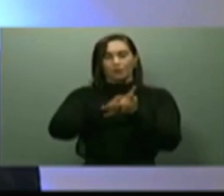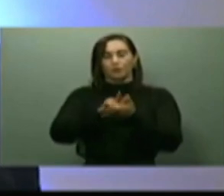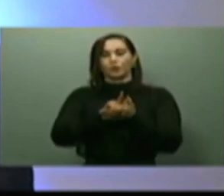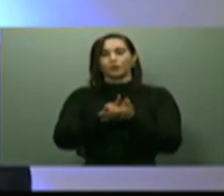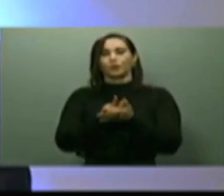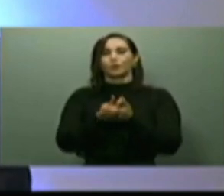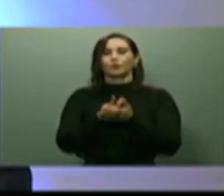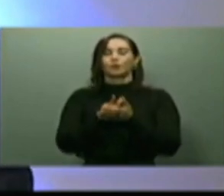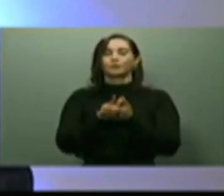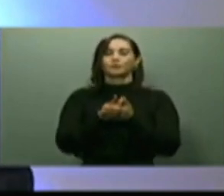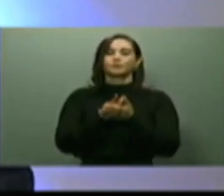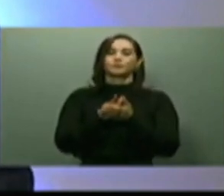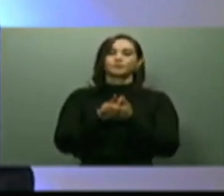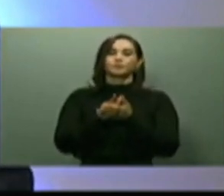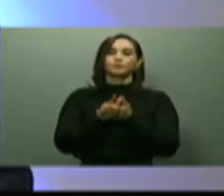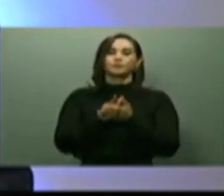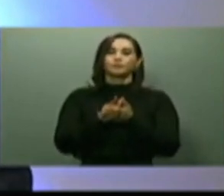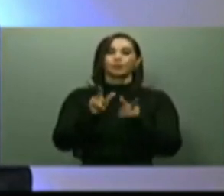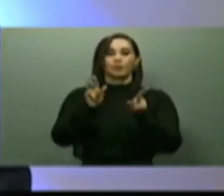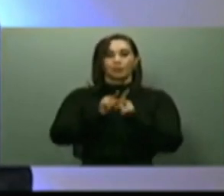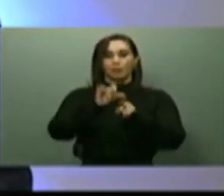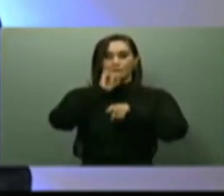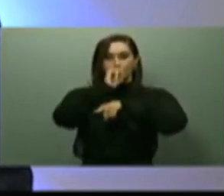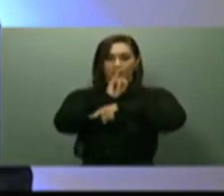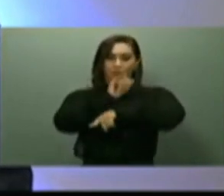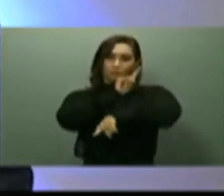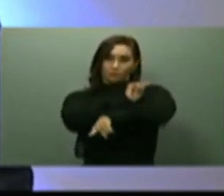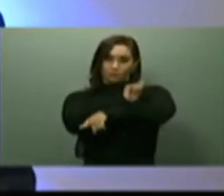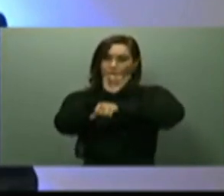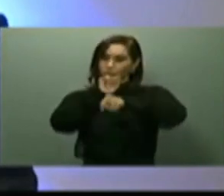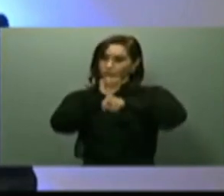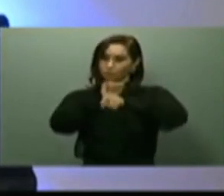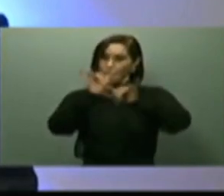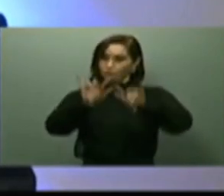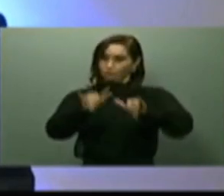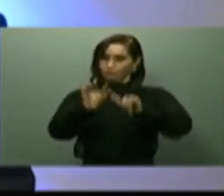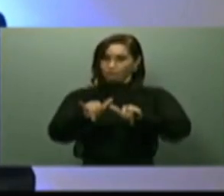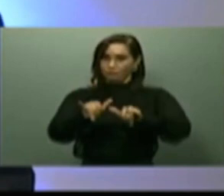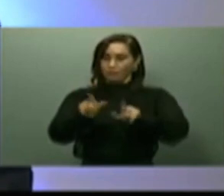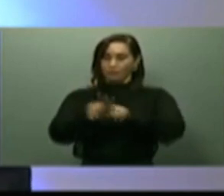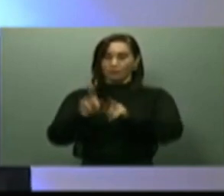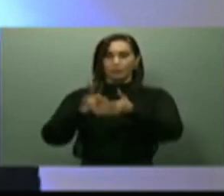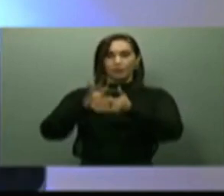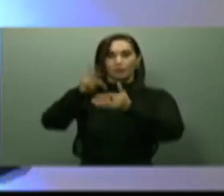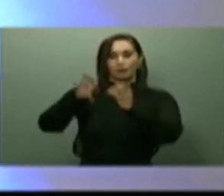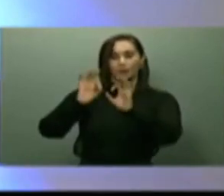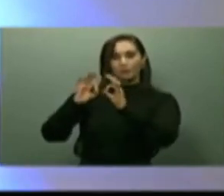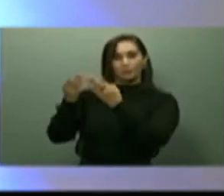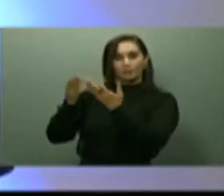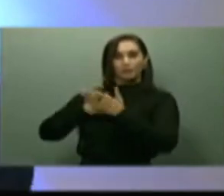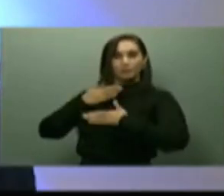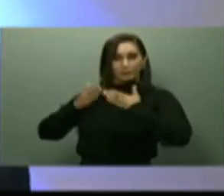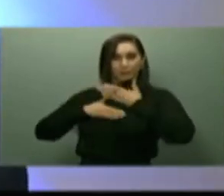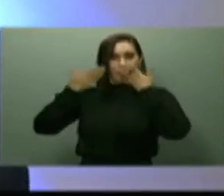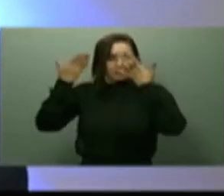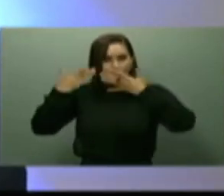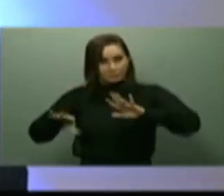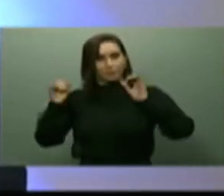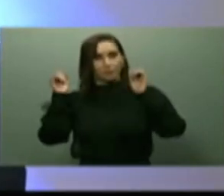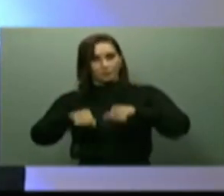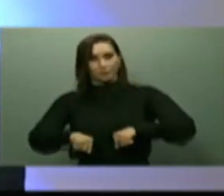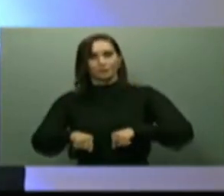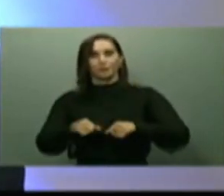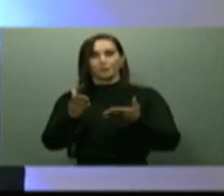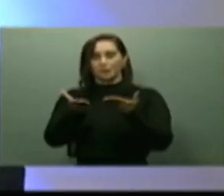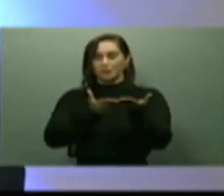país constituye la garantía para muchísimas familias nuestras y de desarrollo para este país. Así que